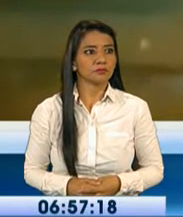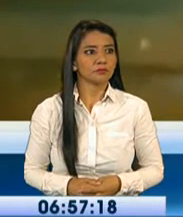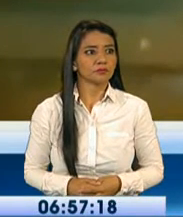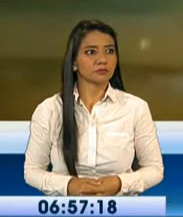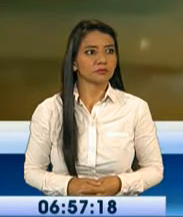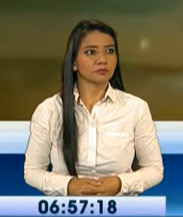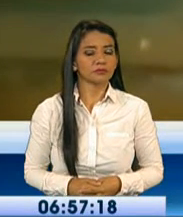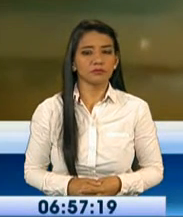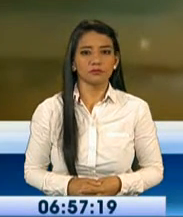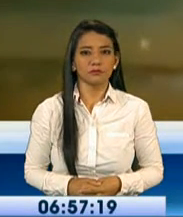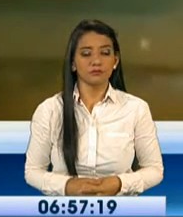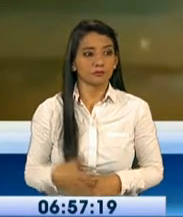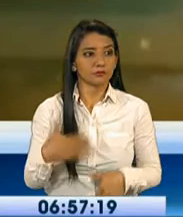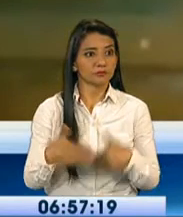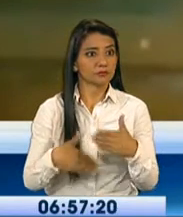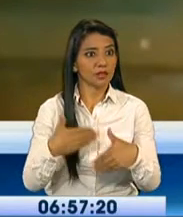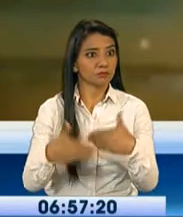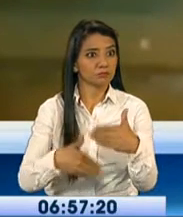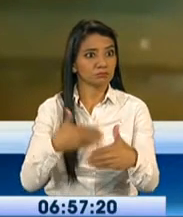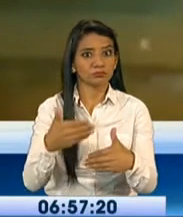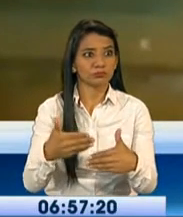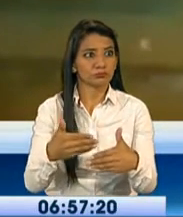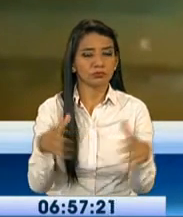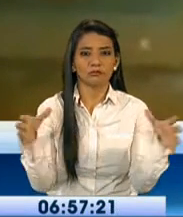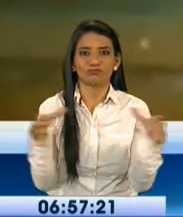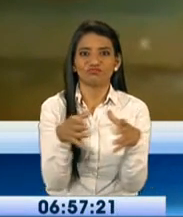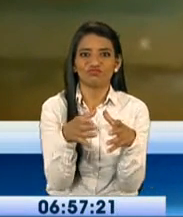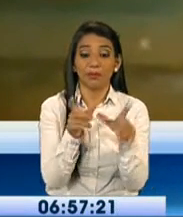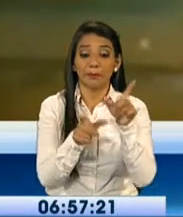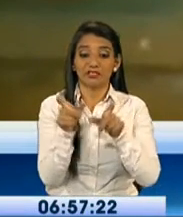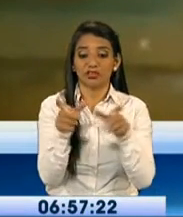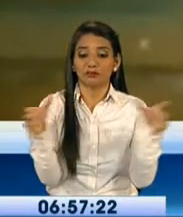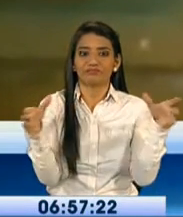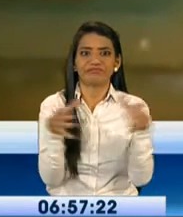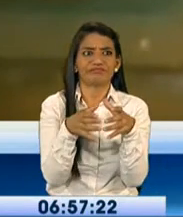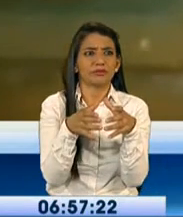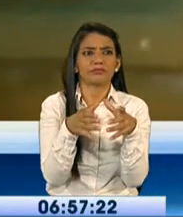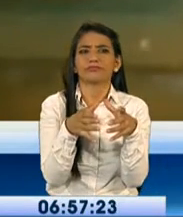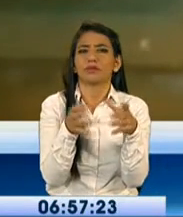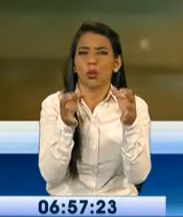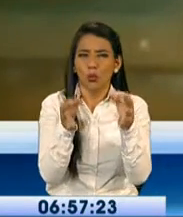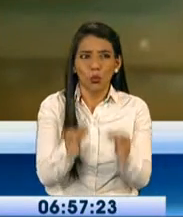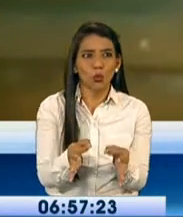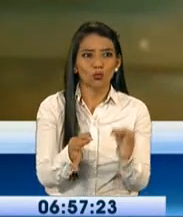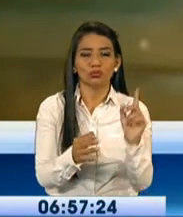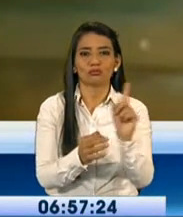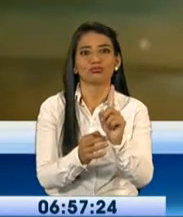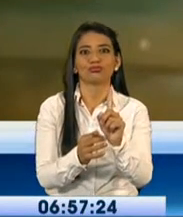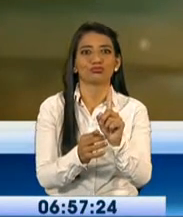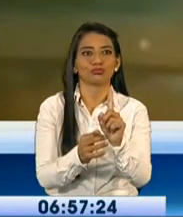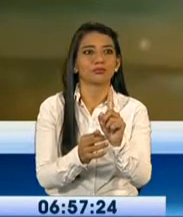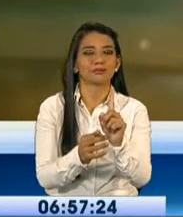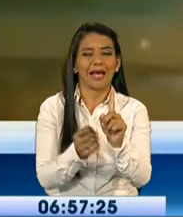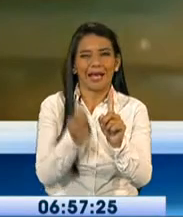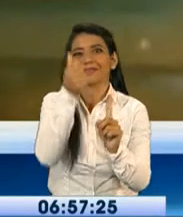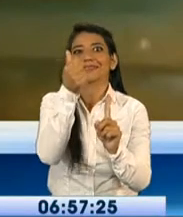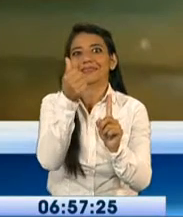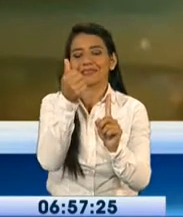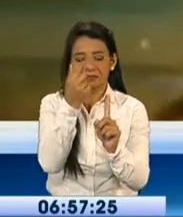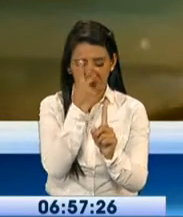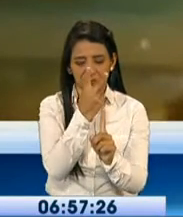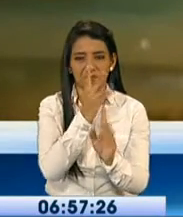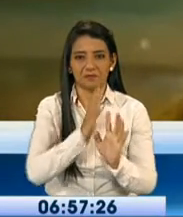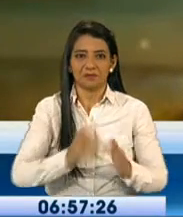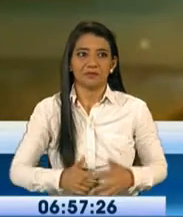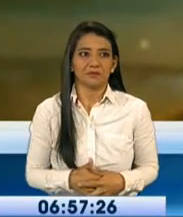Varios minutos transcurren cuando de pronto se agrupan y ven el objetivo. Ahí es cuando las cosas se dan, pero no como